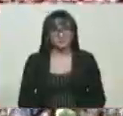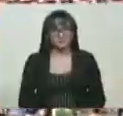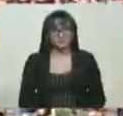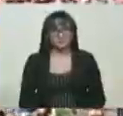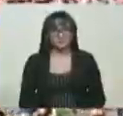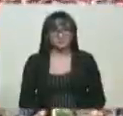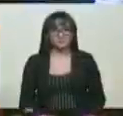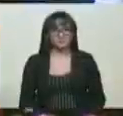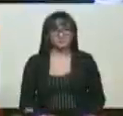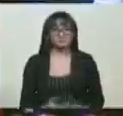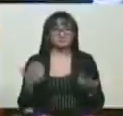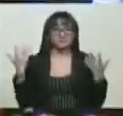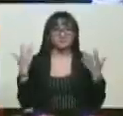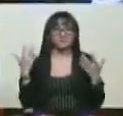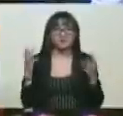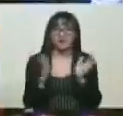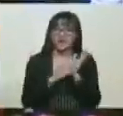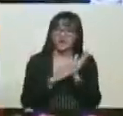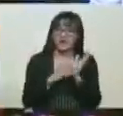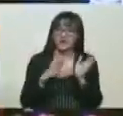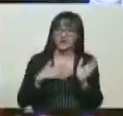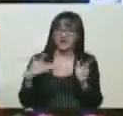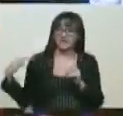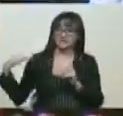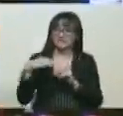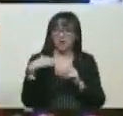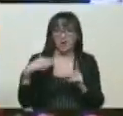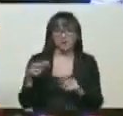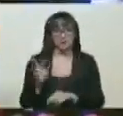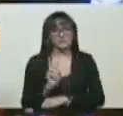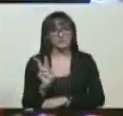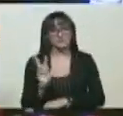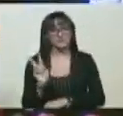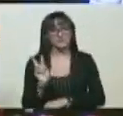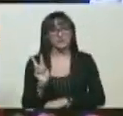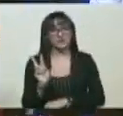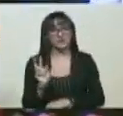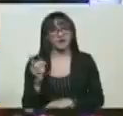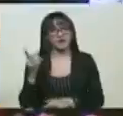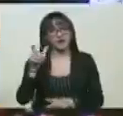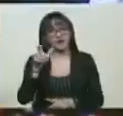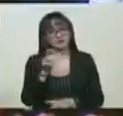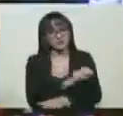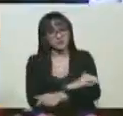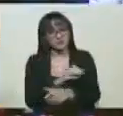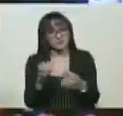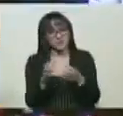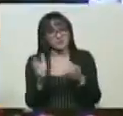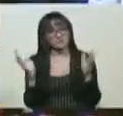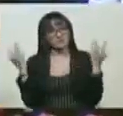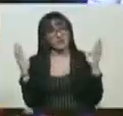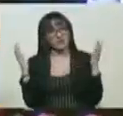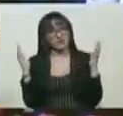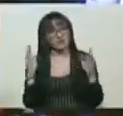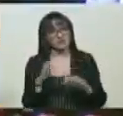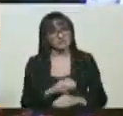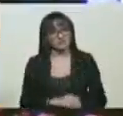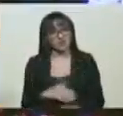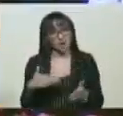llamados a intervención contra nuestra patria amada, contra nuestra amada